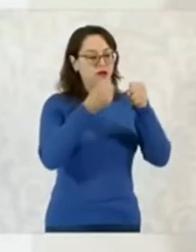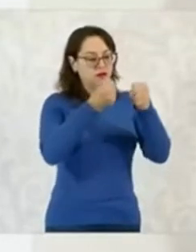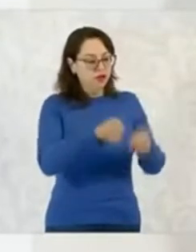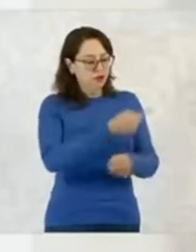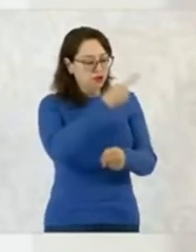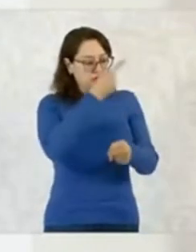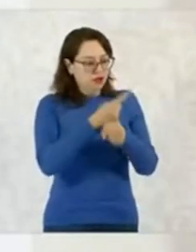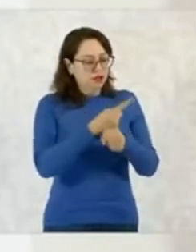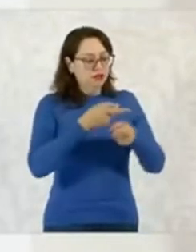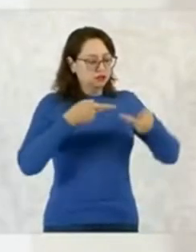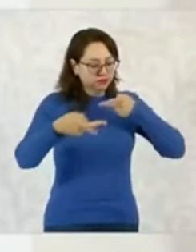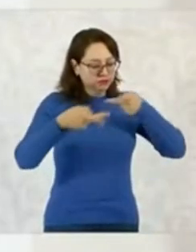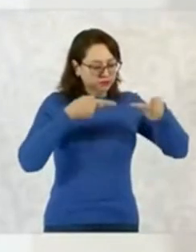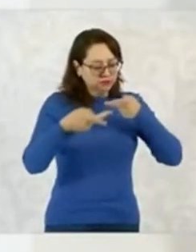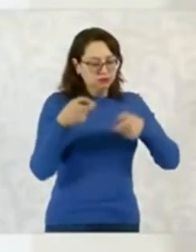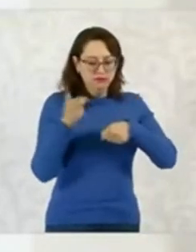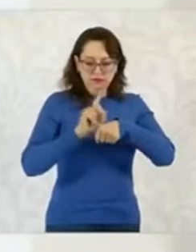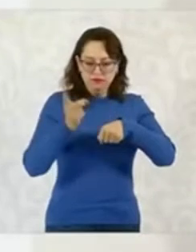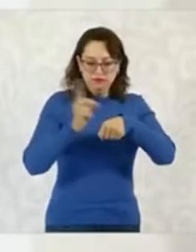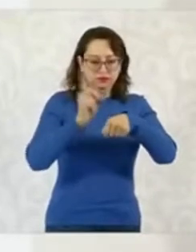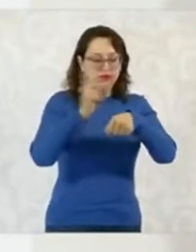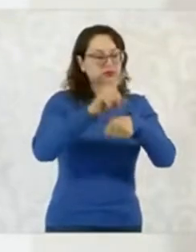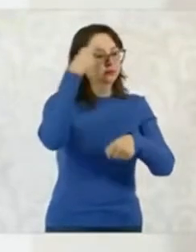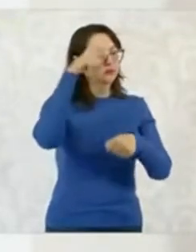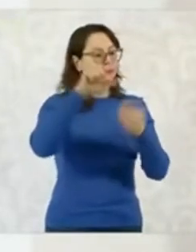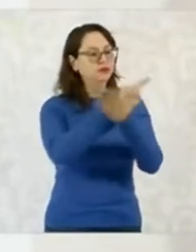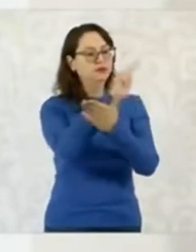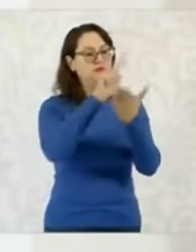para disminuir los delitos en el país.